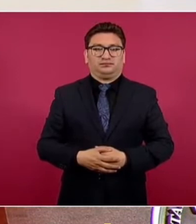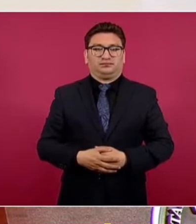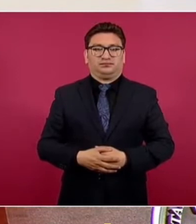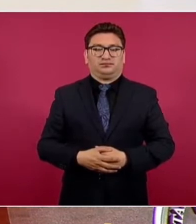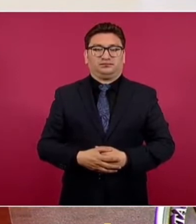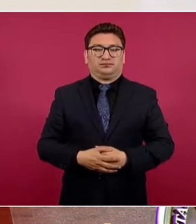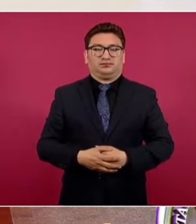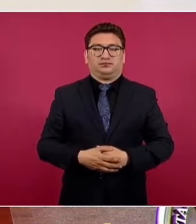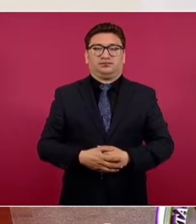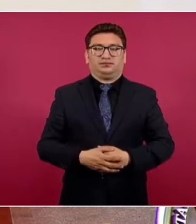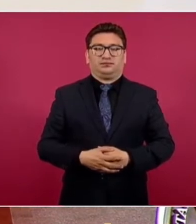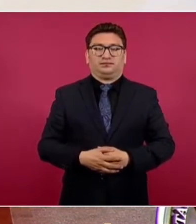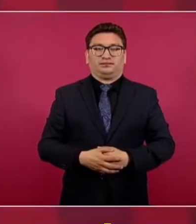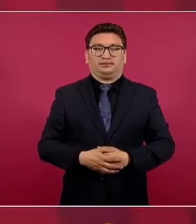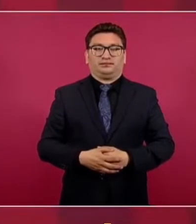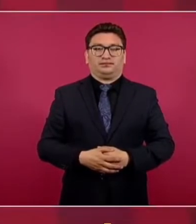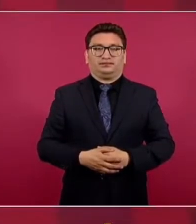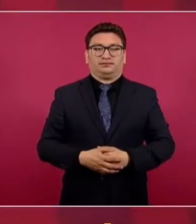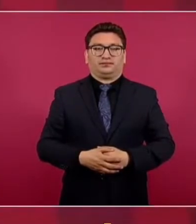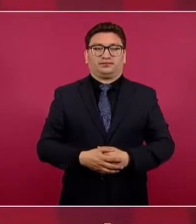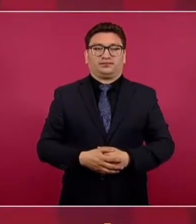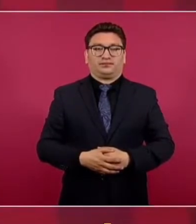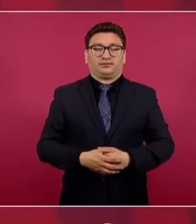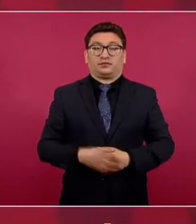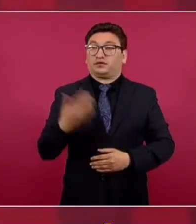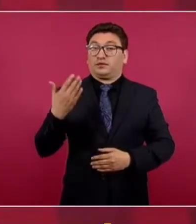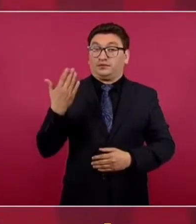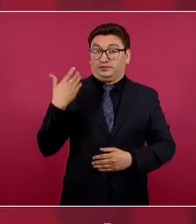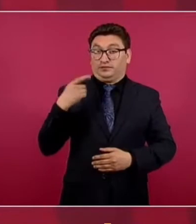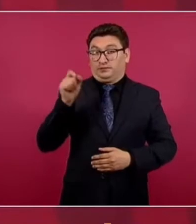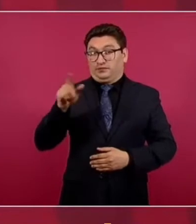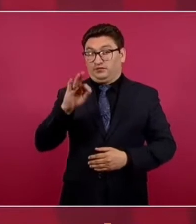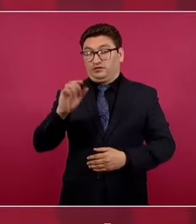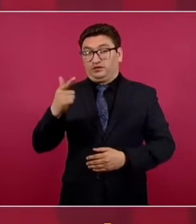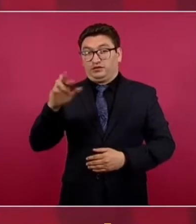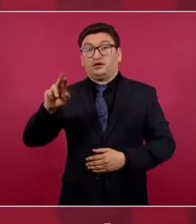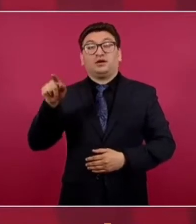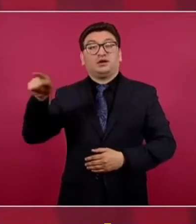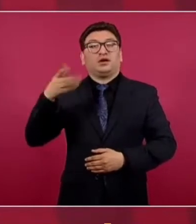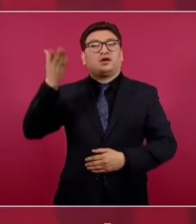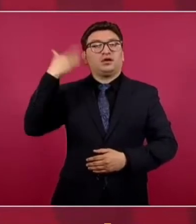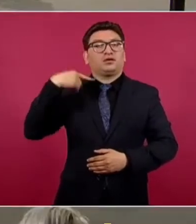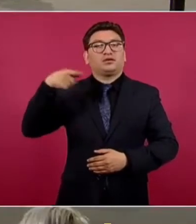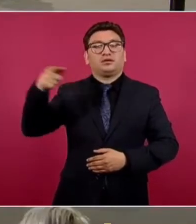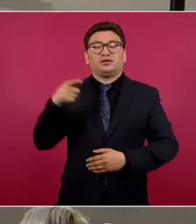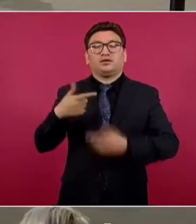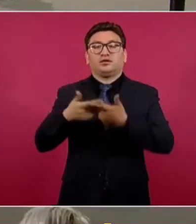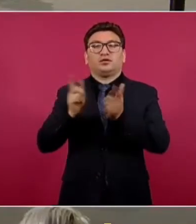Eso que sucedió, que se está ahora ventilando en la fiscalía, cuando sobornaron a los legisladores del